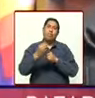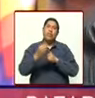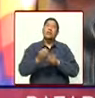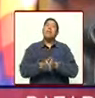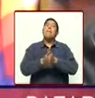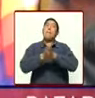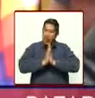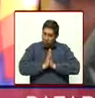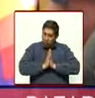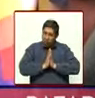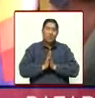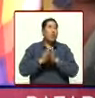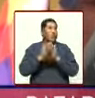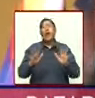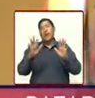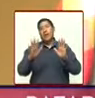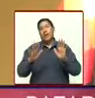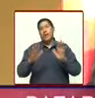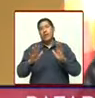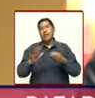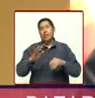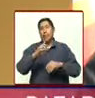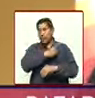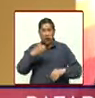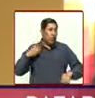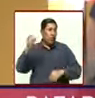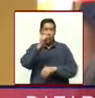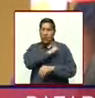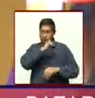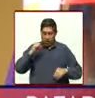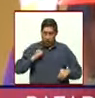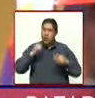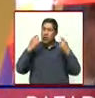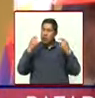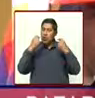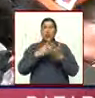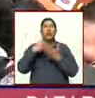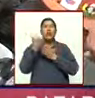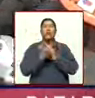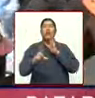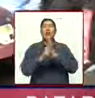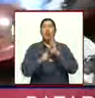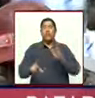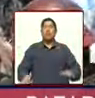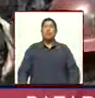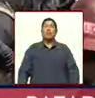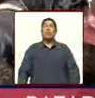el pedido de que de una vez la Asamblea trate los proyectos de ley.